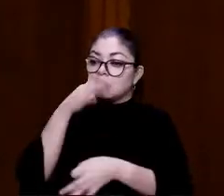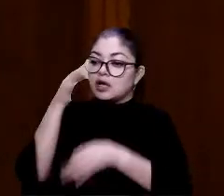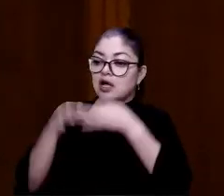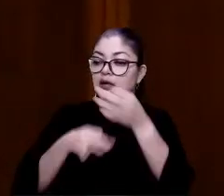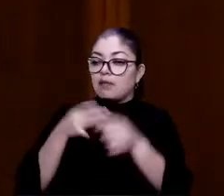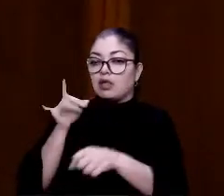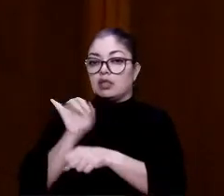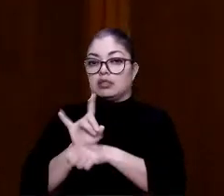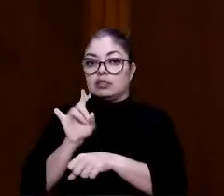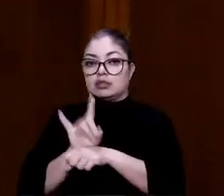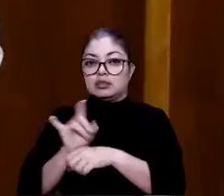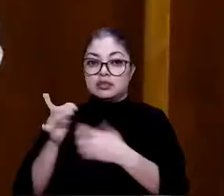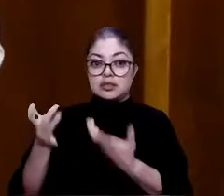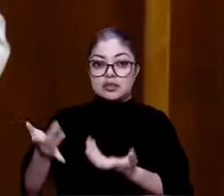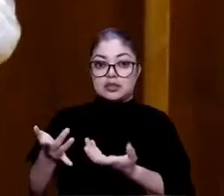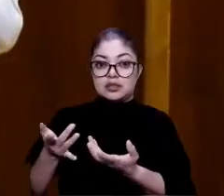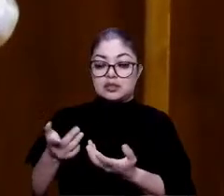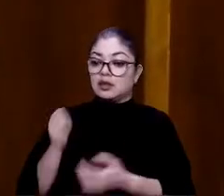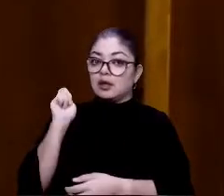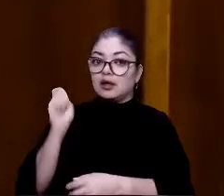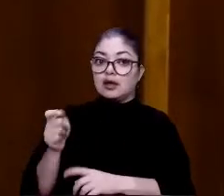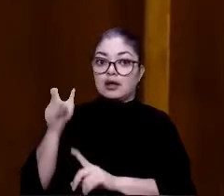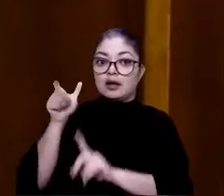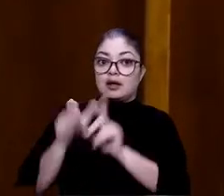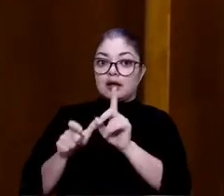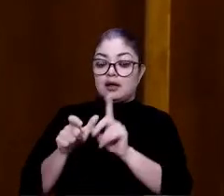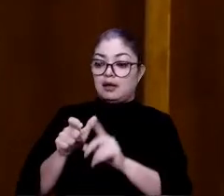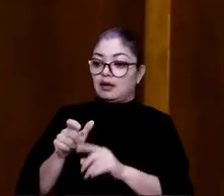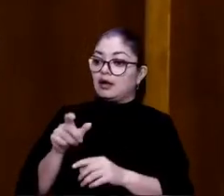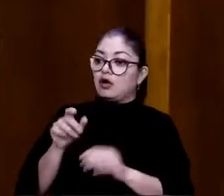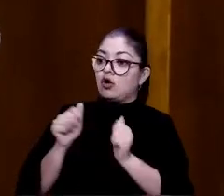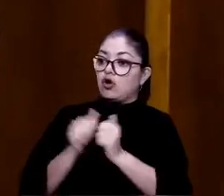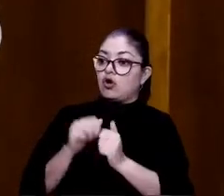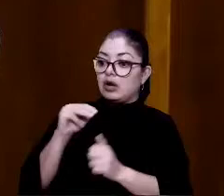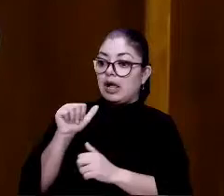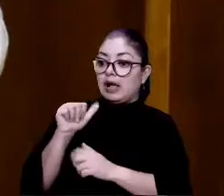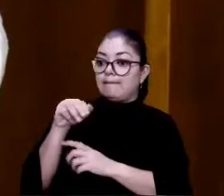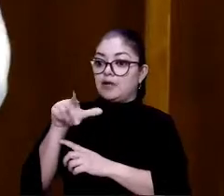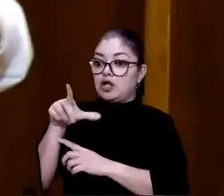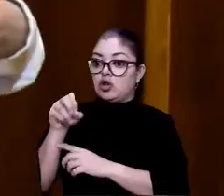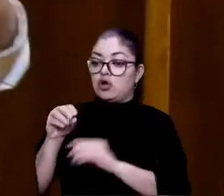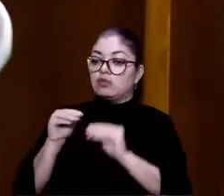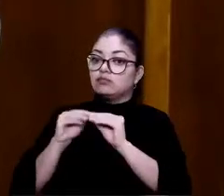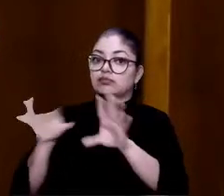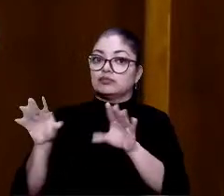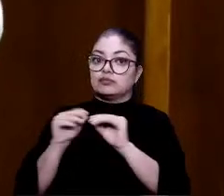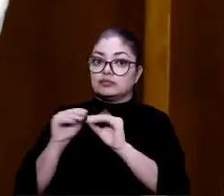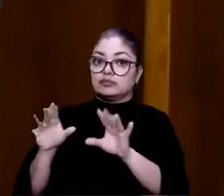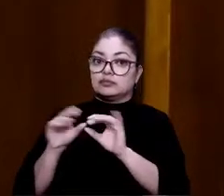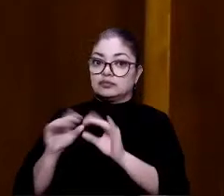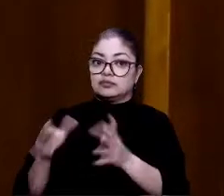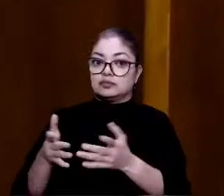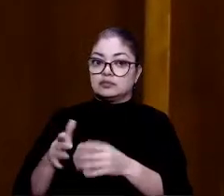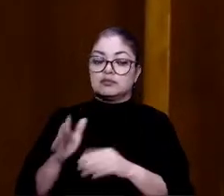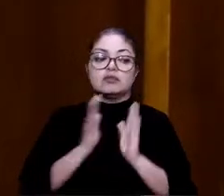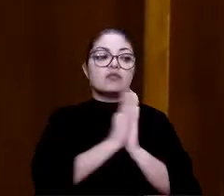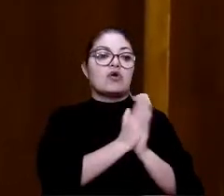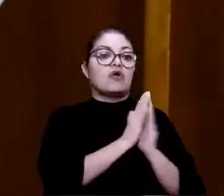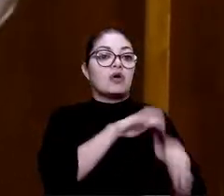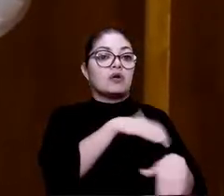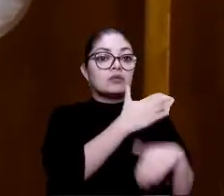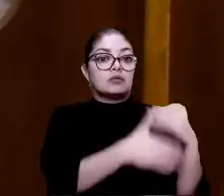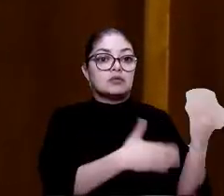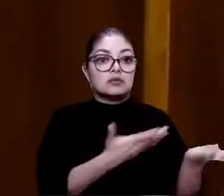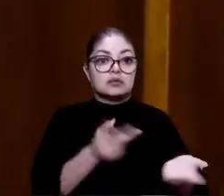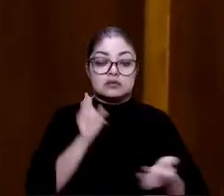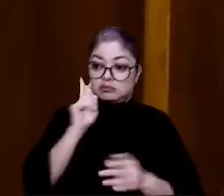disfrazada en la figura del presidente Andrés Manuel López Obrador con espectaculares diputado, y pautas publicitarias. Por favor, concluya. Si quiere, aquí en